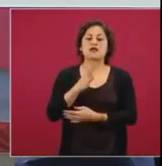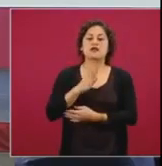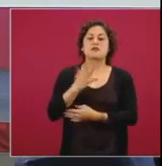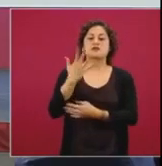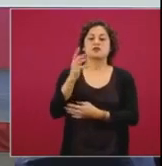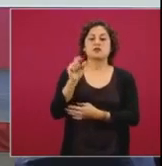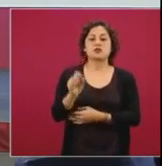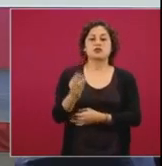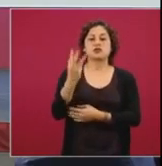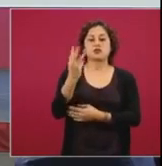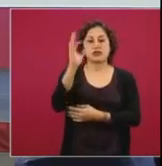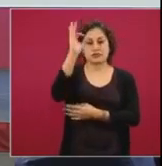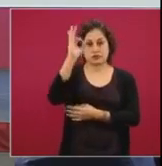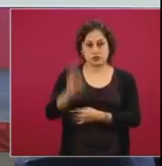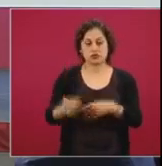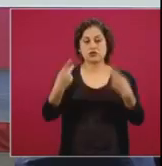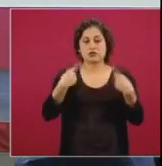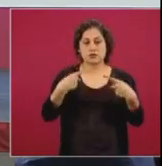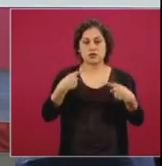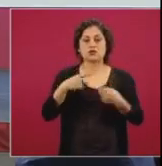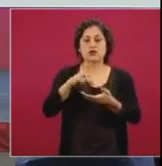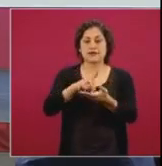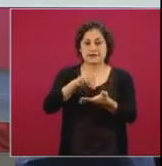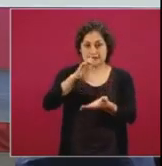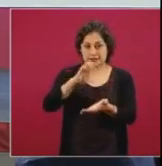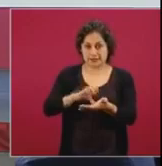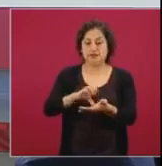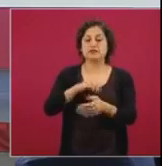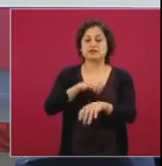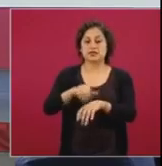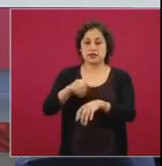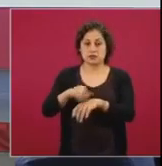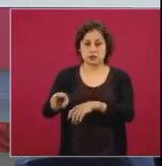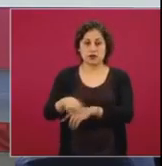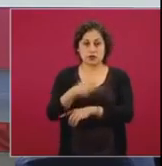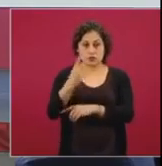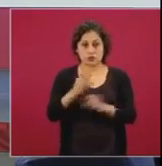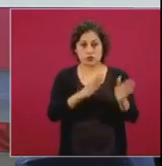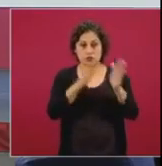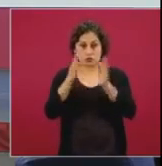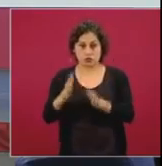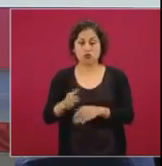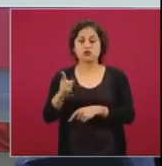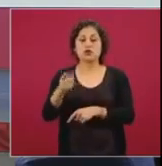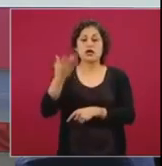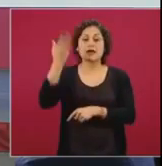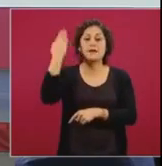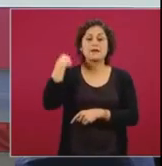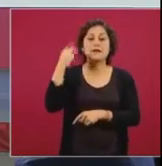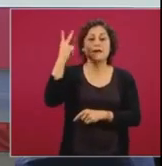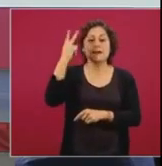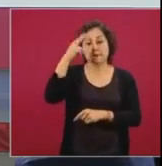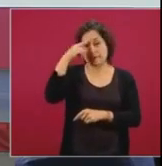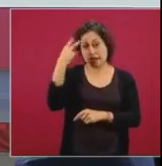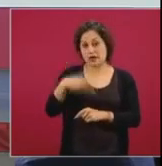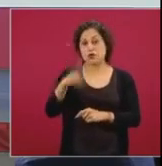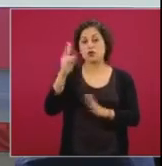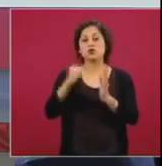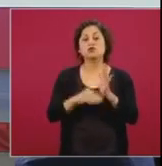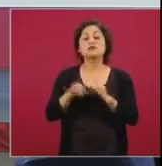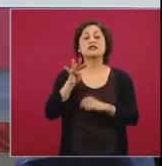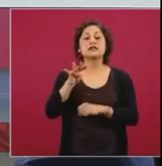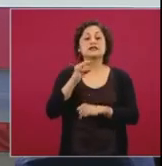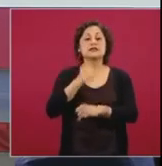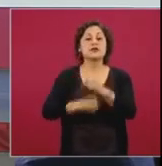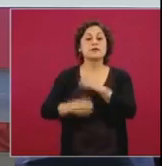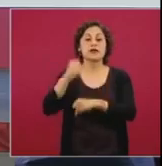5.3% de casos con discapacidad grado 2. En México, en 2019, tuvimos 9% de ese total de casos,